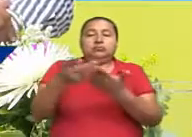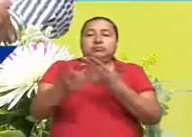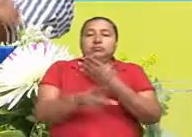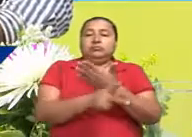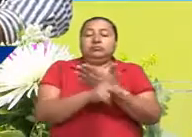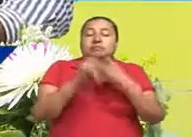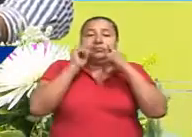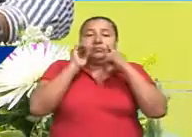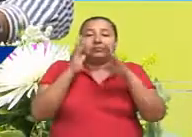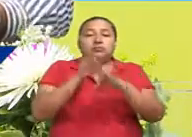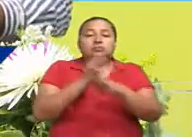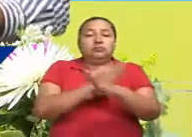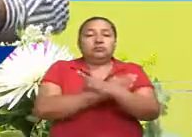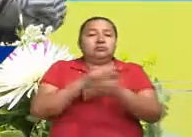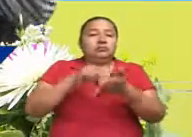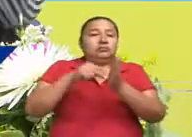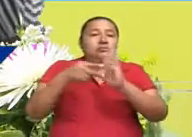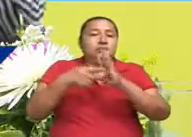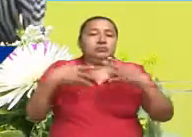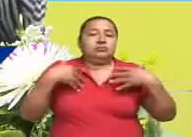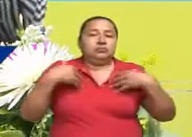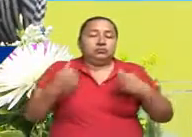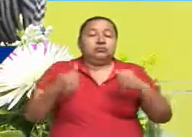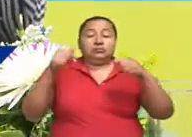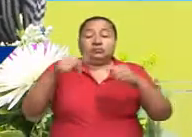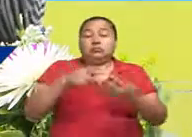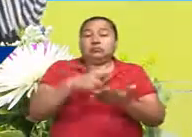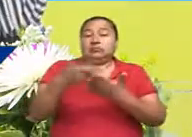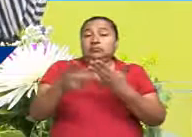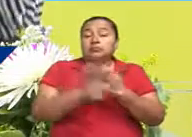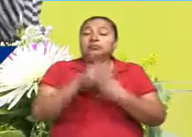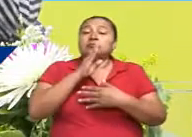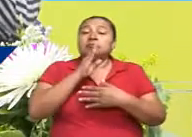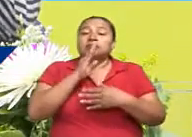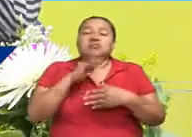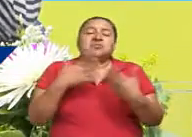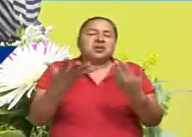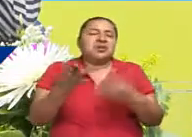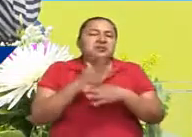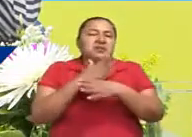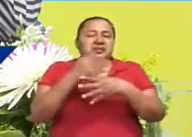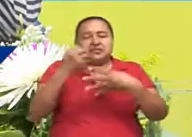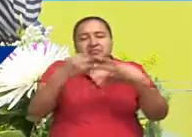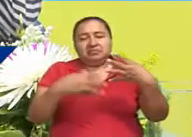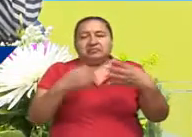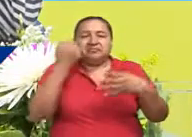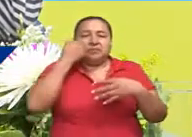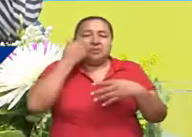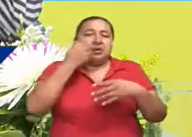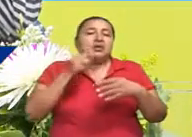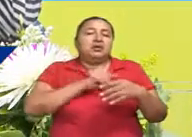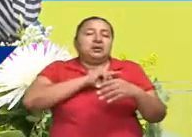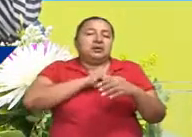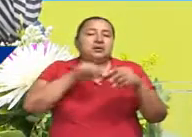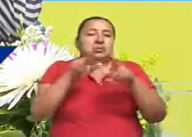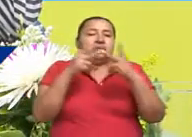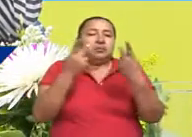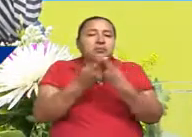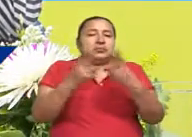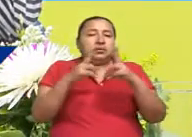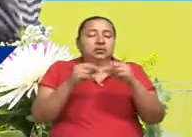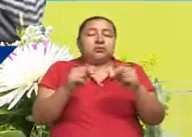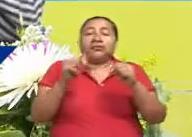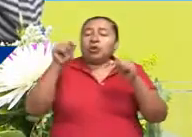hablamos sobre los diferentes padecimientos que afectan a la población nicaragüense. El día de hoy vamos a hablar precisamente